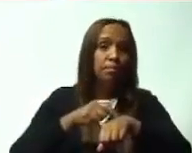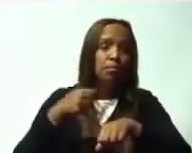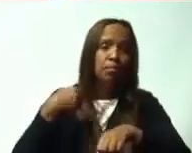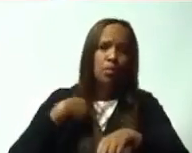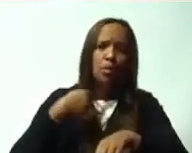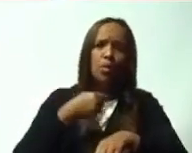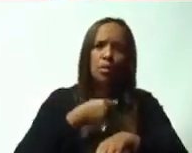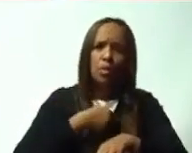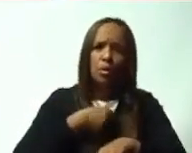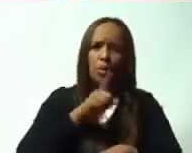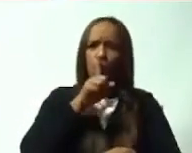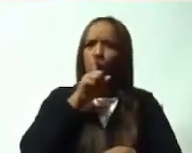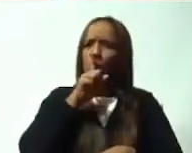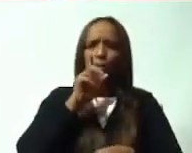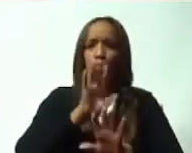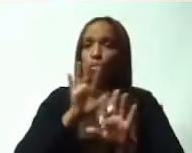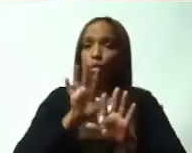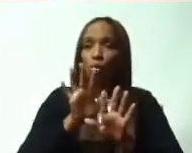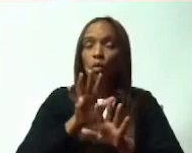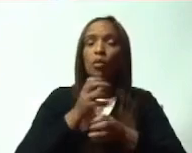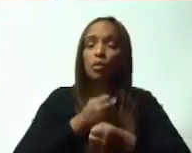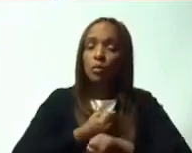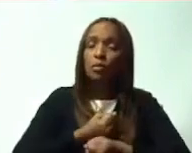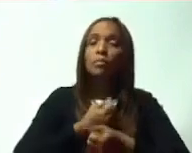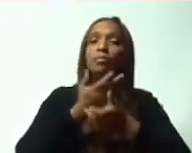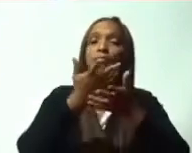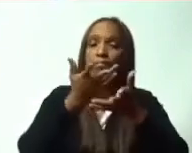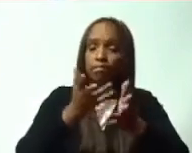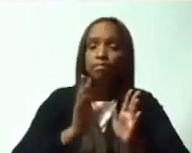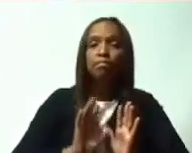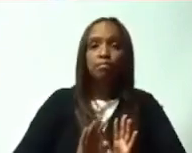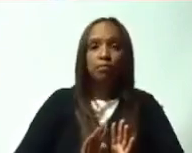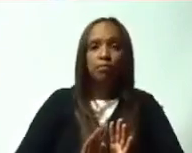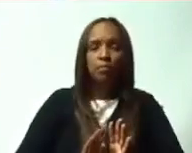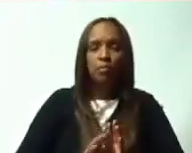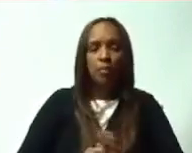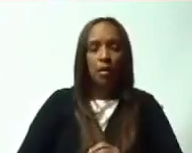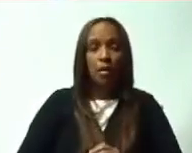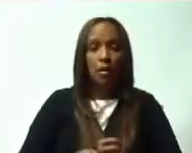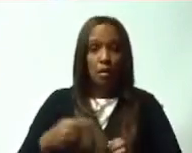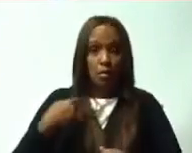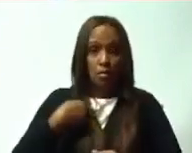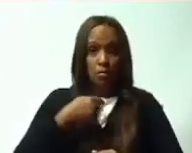con la regla que había, la aceptamos.